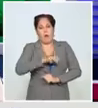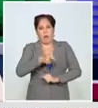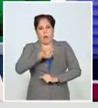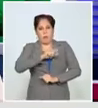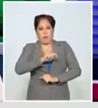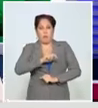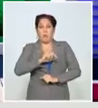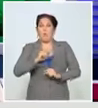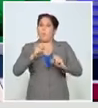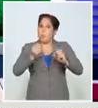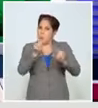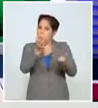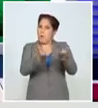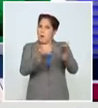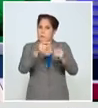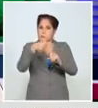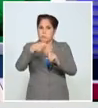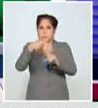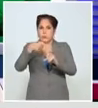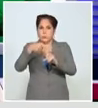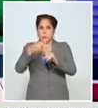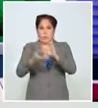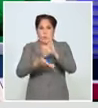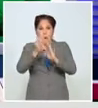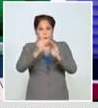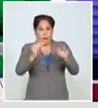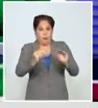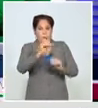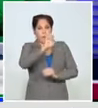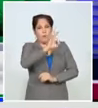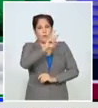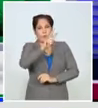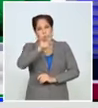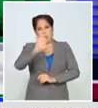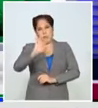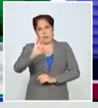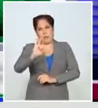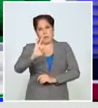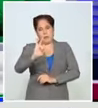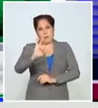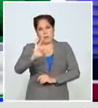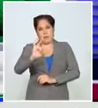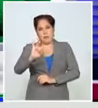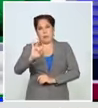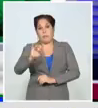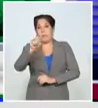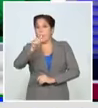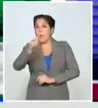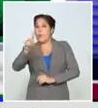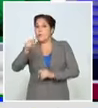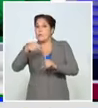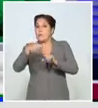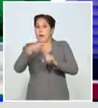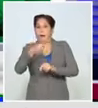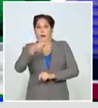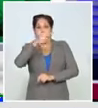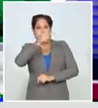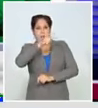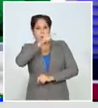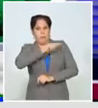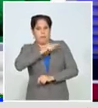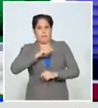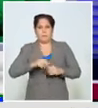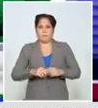logra un balance positivo de 827 altas, 11 más que los